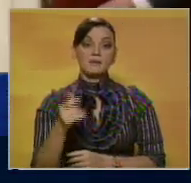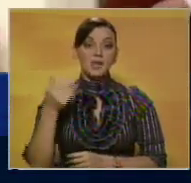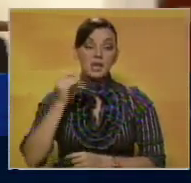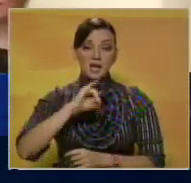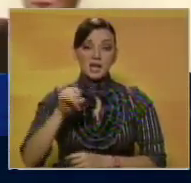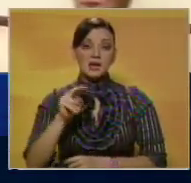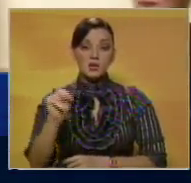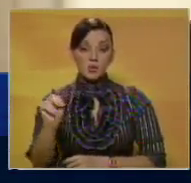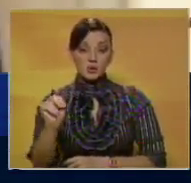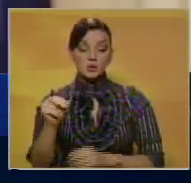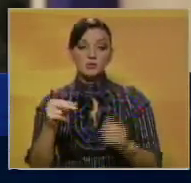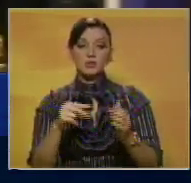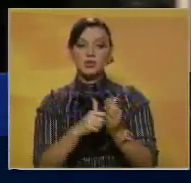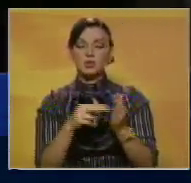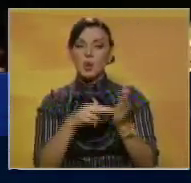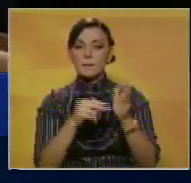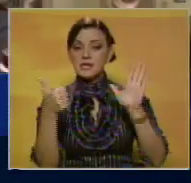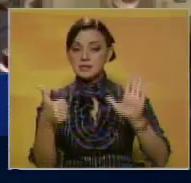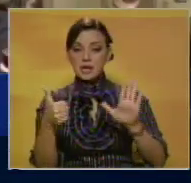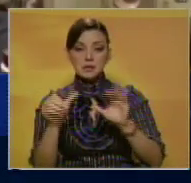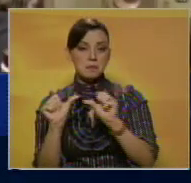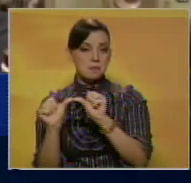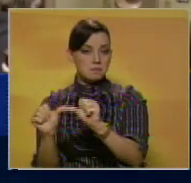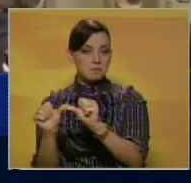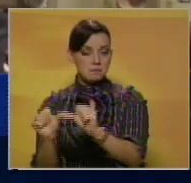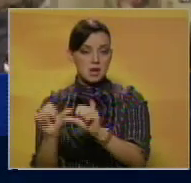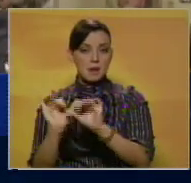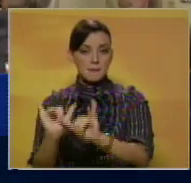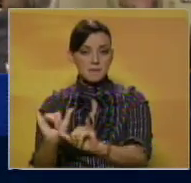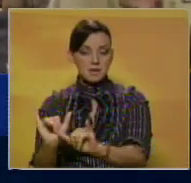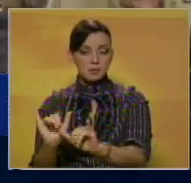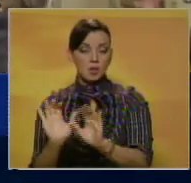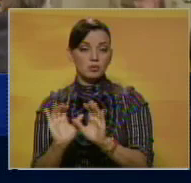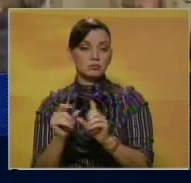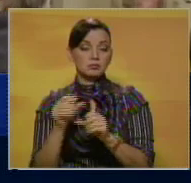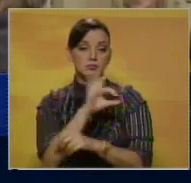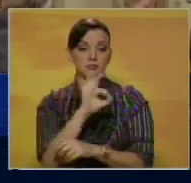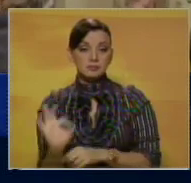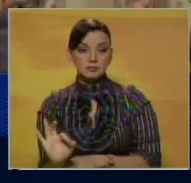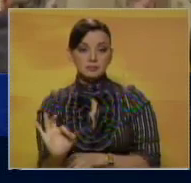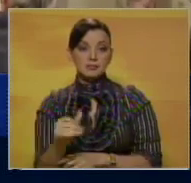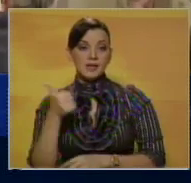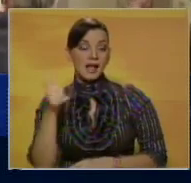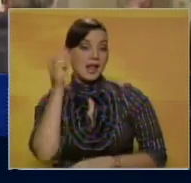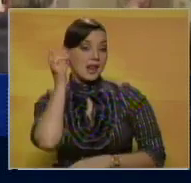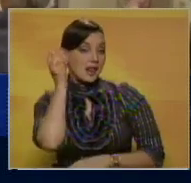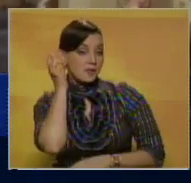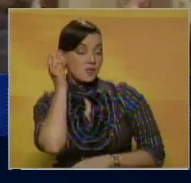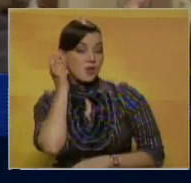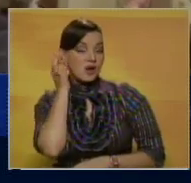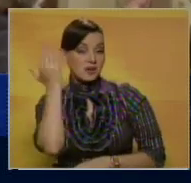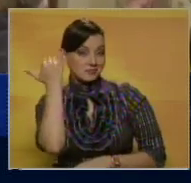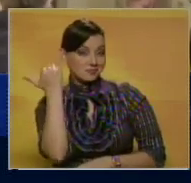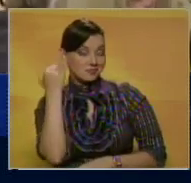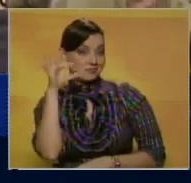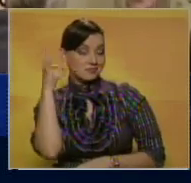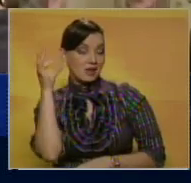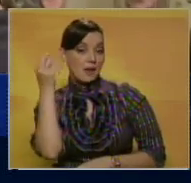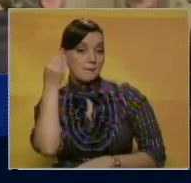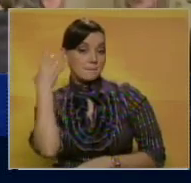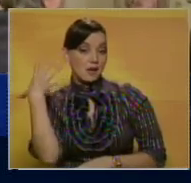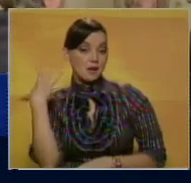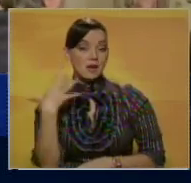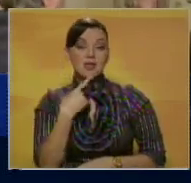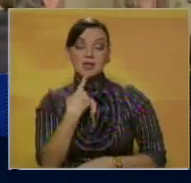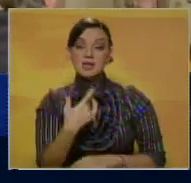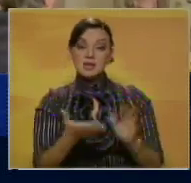junio de 2006. La presidenta de la Reserva Federal estadounidense, Janet Yellen, afirmó que subir los tipos